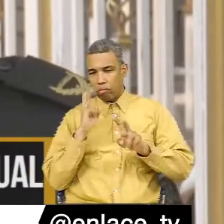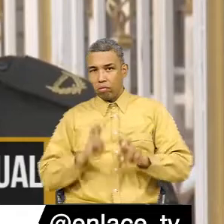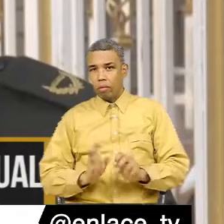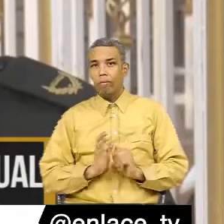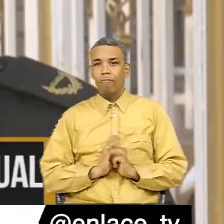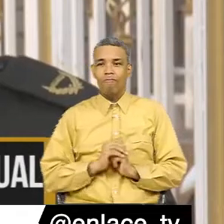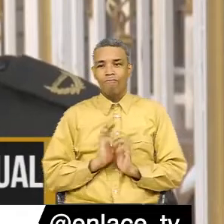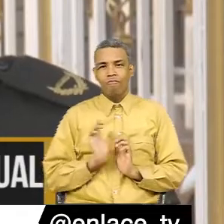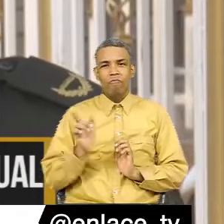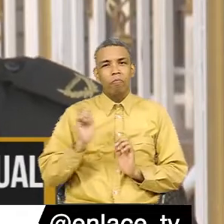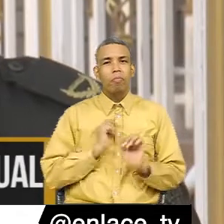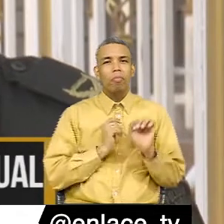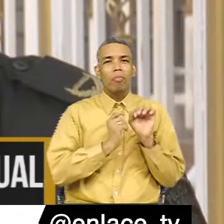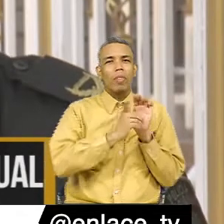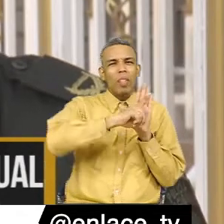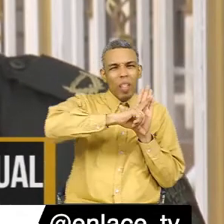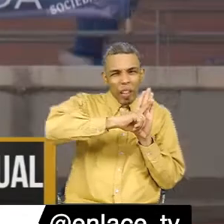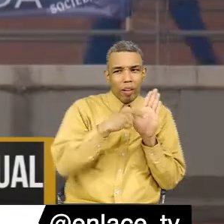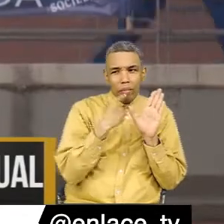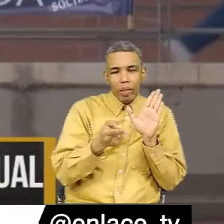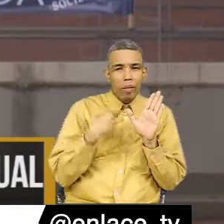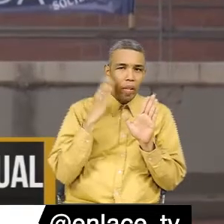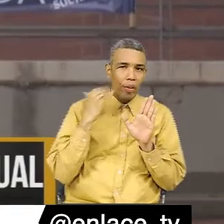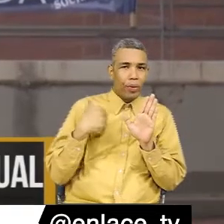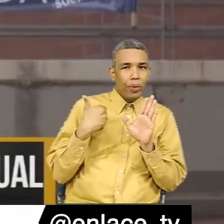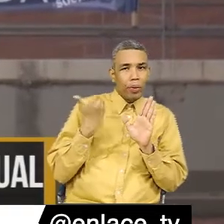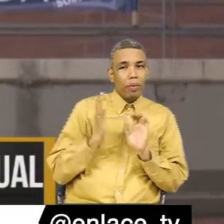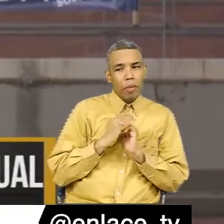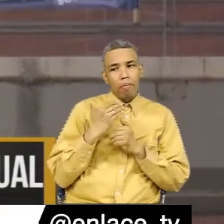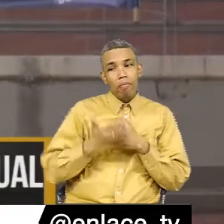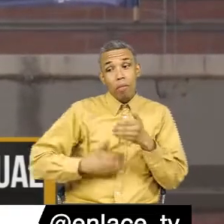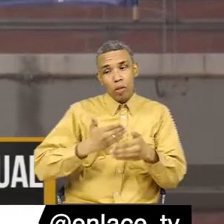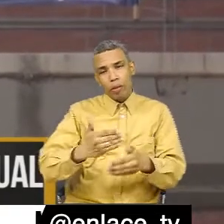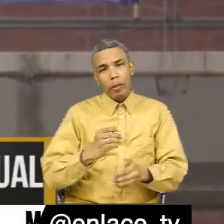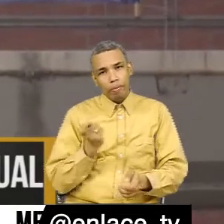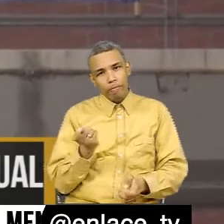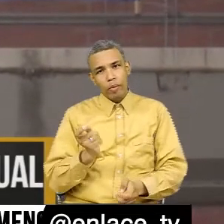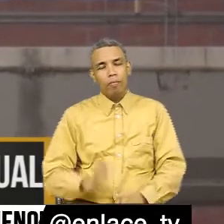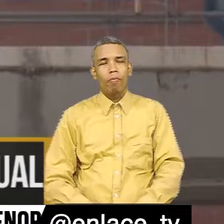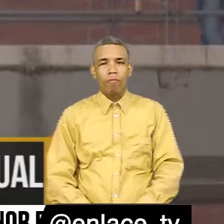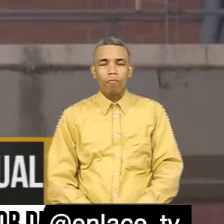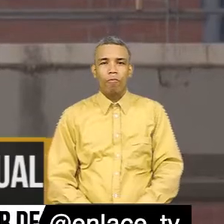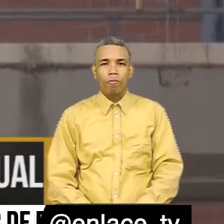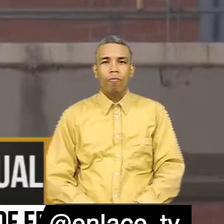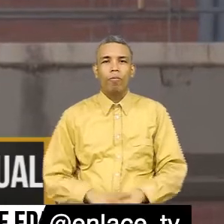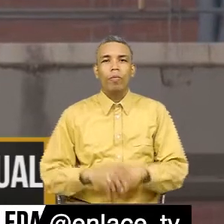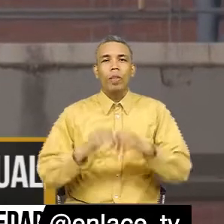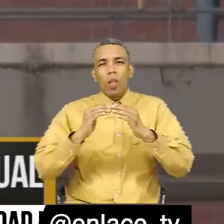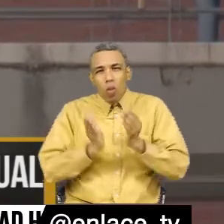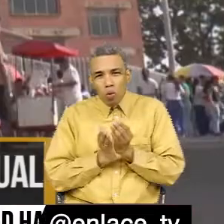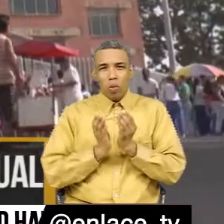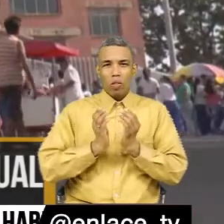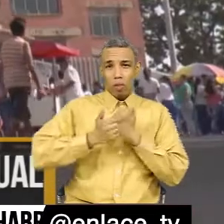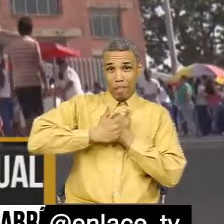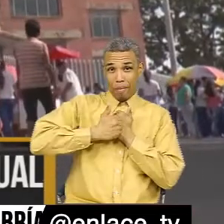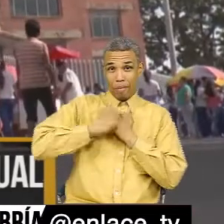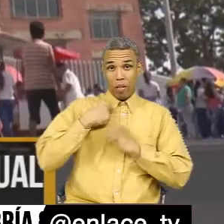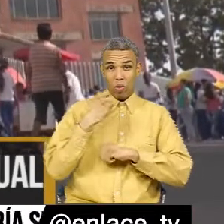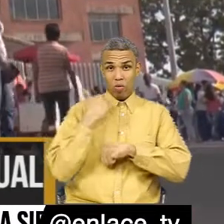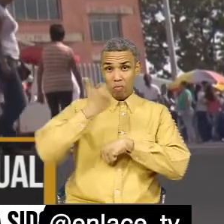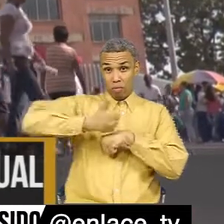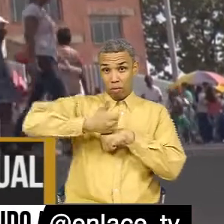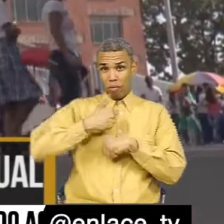ley de 98, dentro de niños, niñas y adolescentes. Extraoficialmente, el coordinador académico del Colegio Camilo Torres, en diálogo con Enlace Noticias y quien no